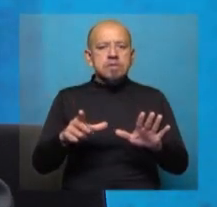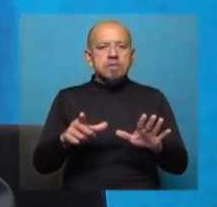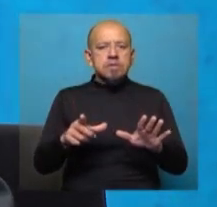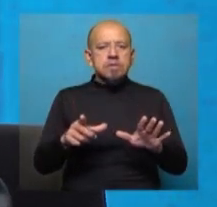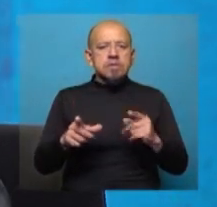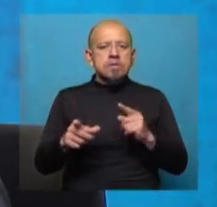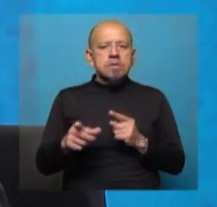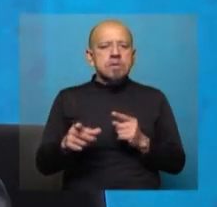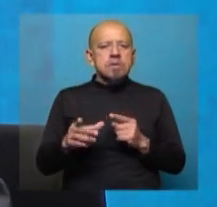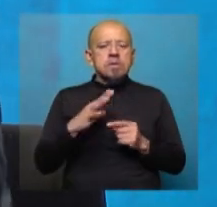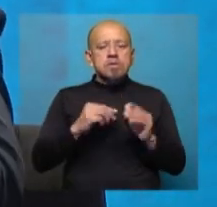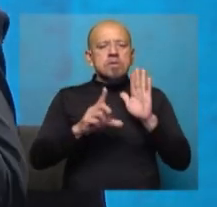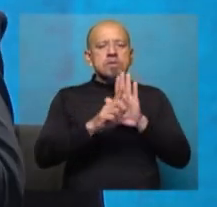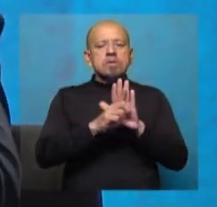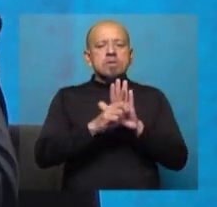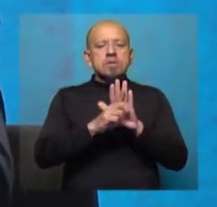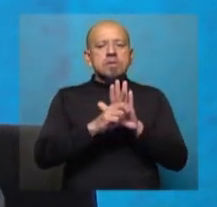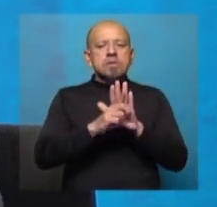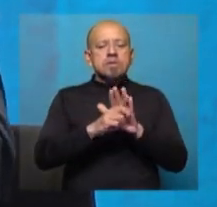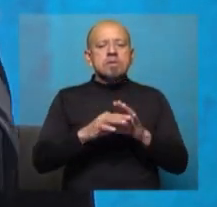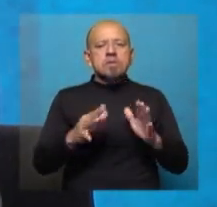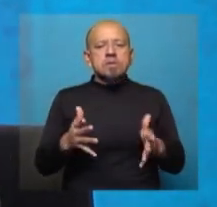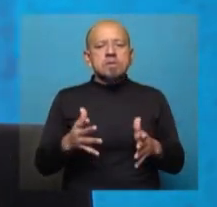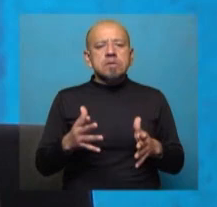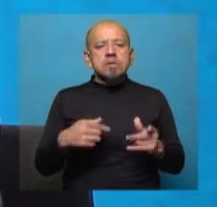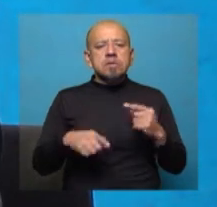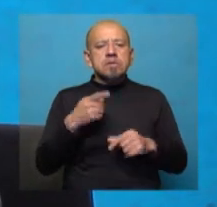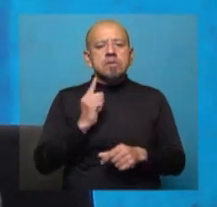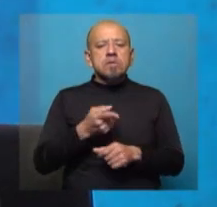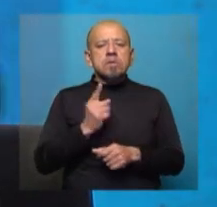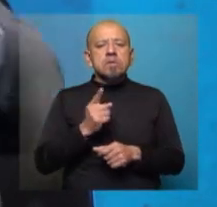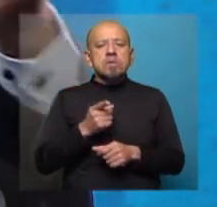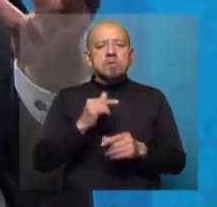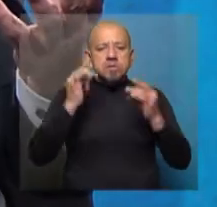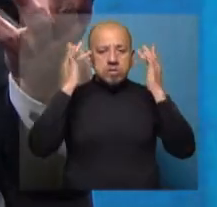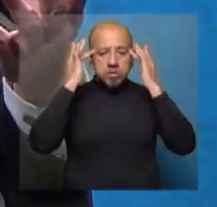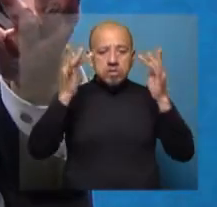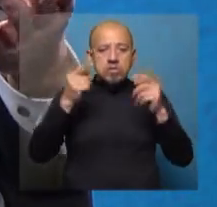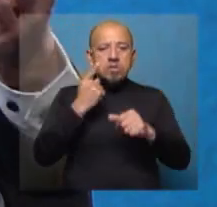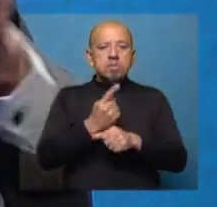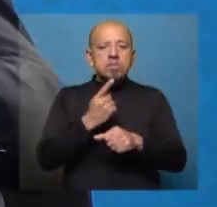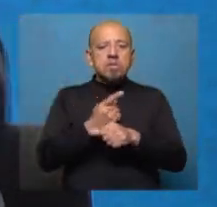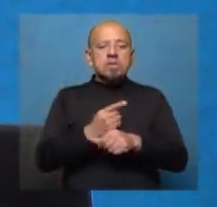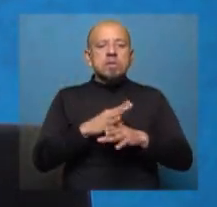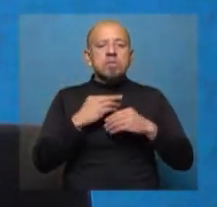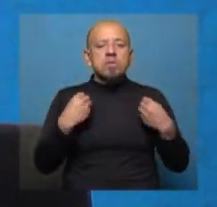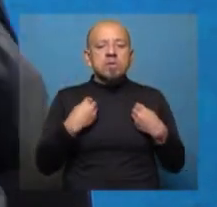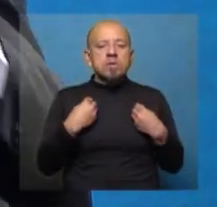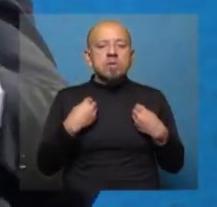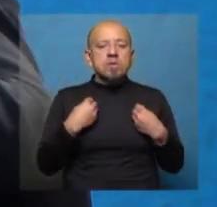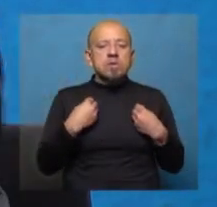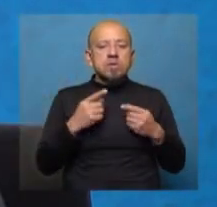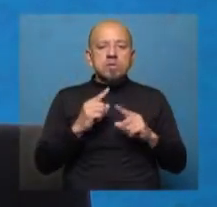me corregís hay una ley que también genera un impacto importante que tiene que ver con la obligatoriedad de la educación física en primaria no cuando no se